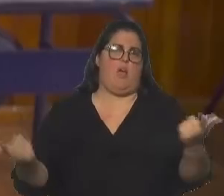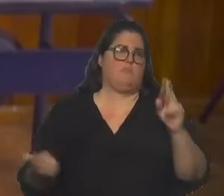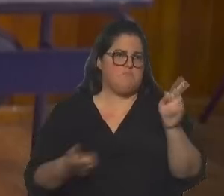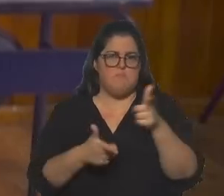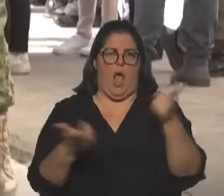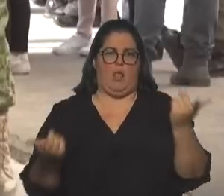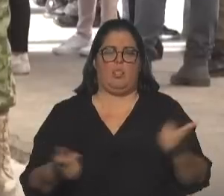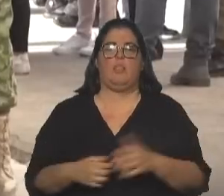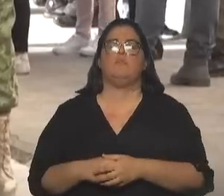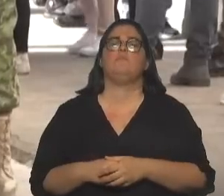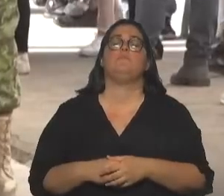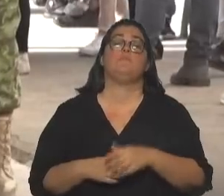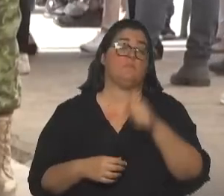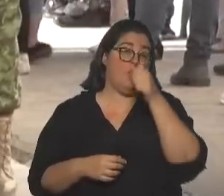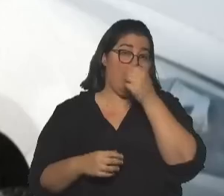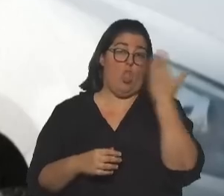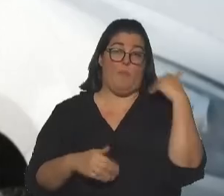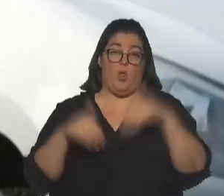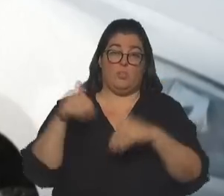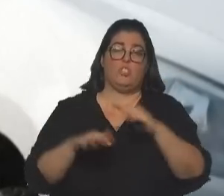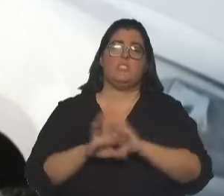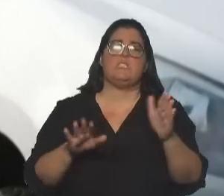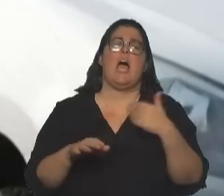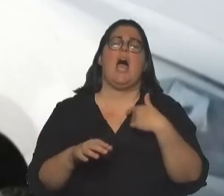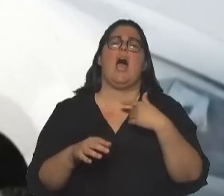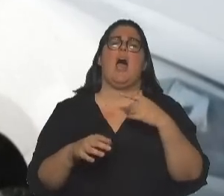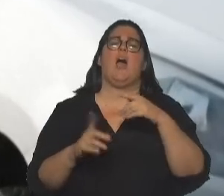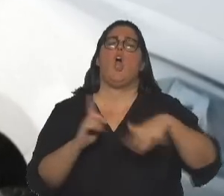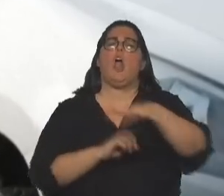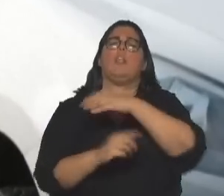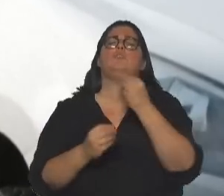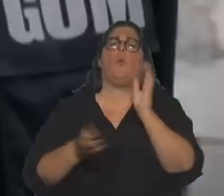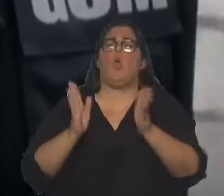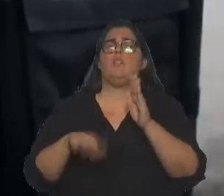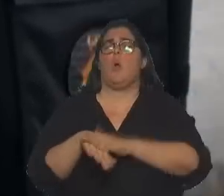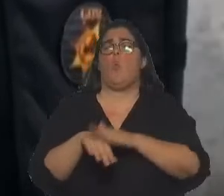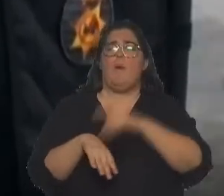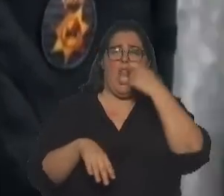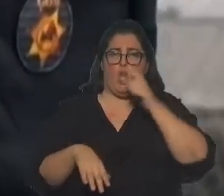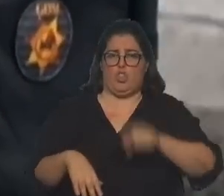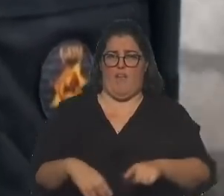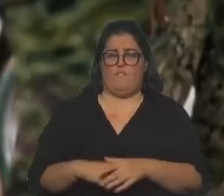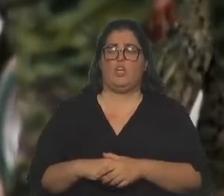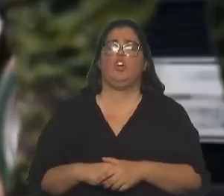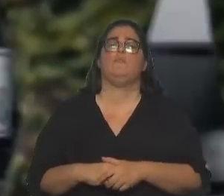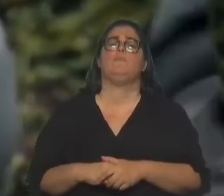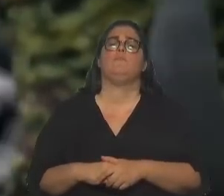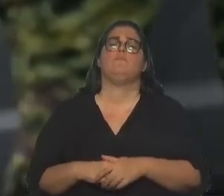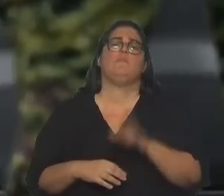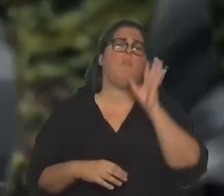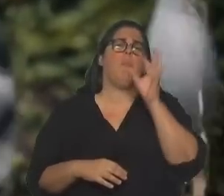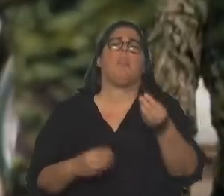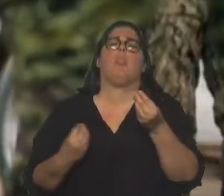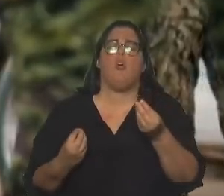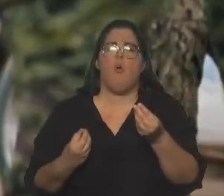Los comicios del domingo se realizaron en medio de una creciente violencia a causa del narcotráfico. Un indicativo de esta situación